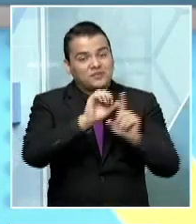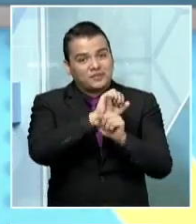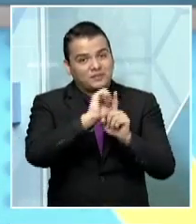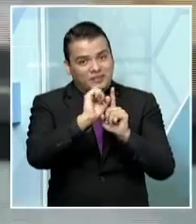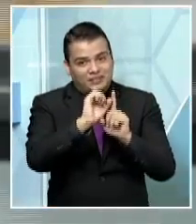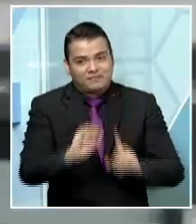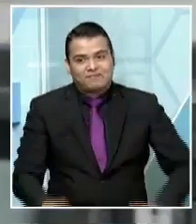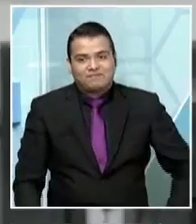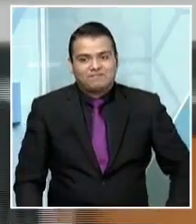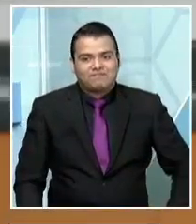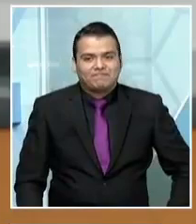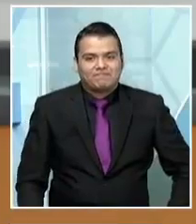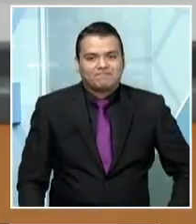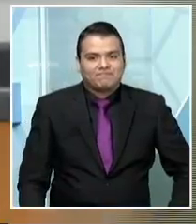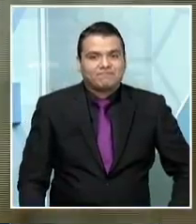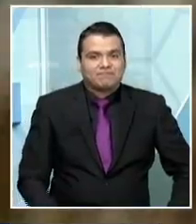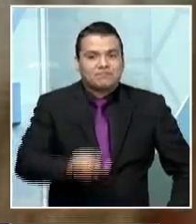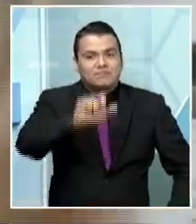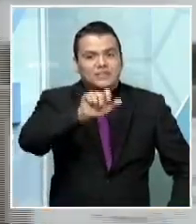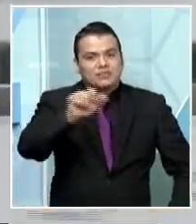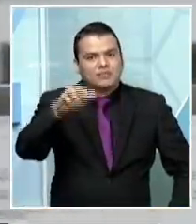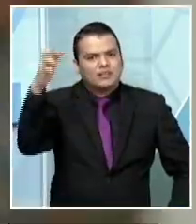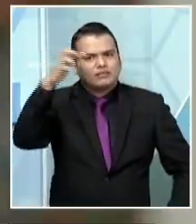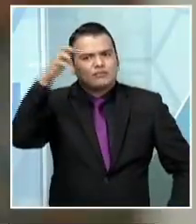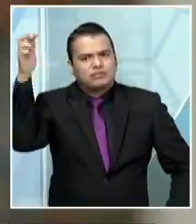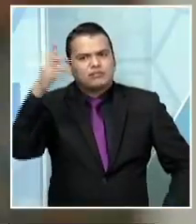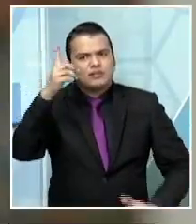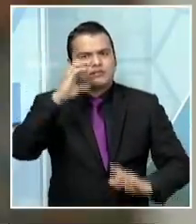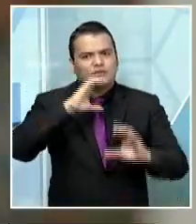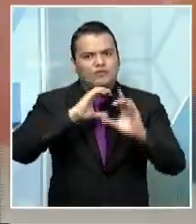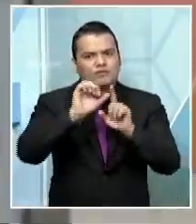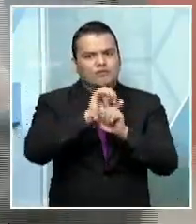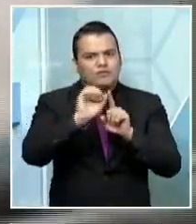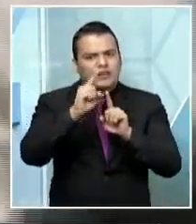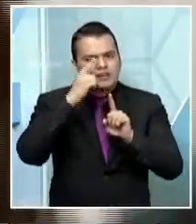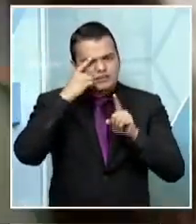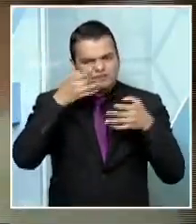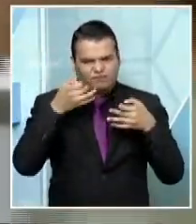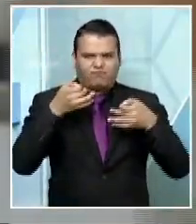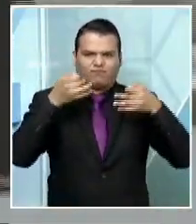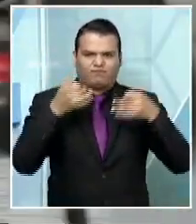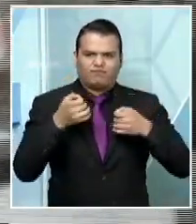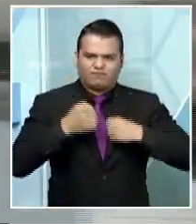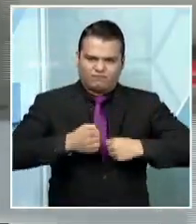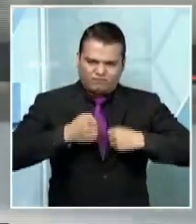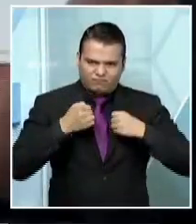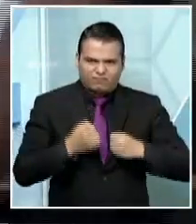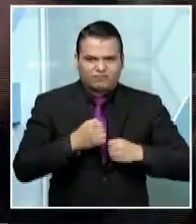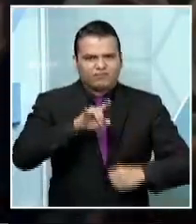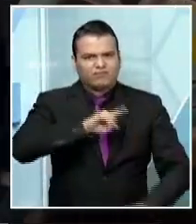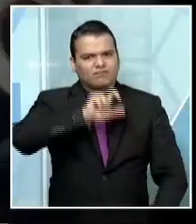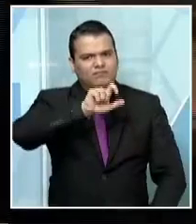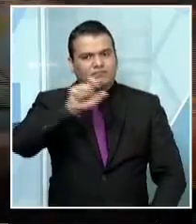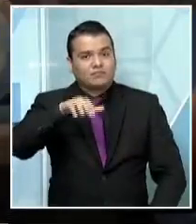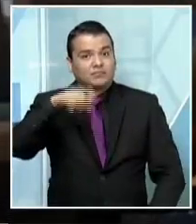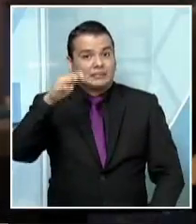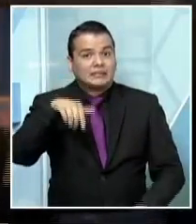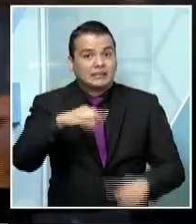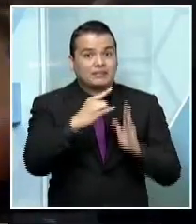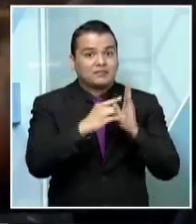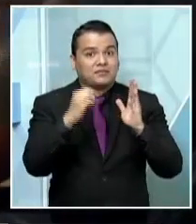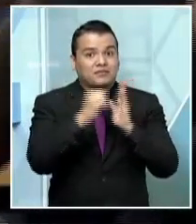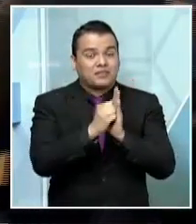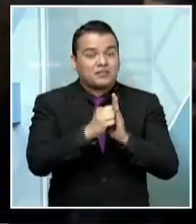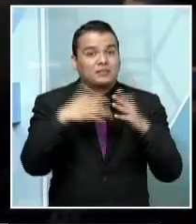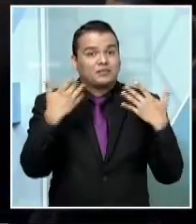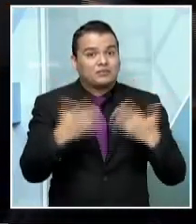país. Formar profesionales competitivos, íntegros y con visión humanística hace parte de la misión de la Universidad Autónoma de Occidente, que en alianza